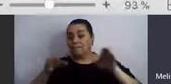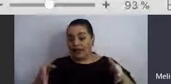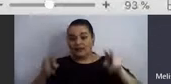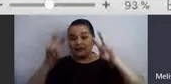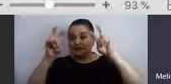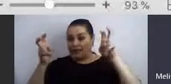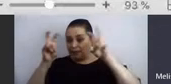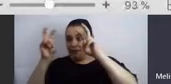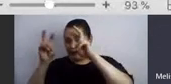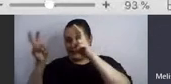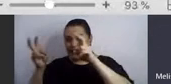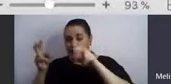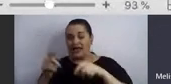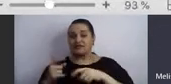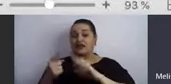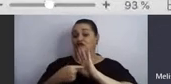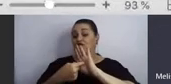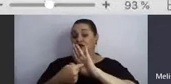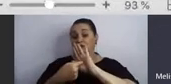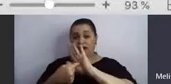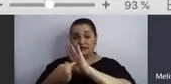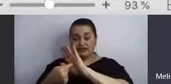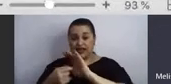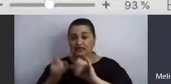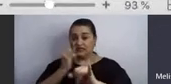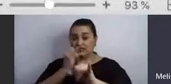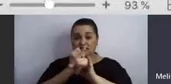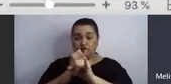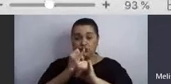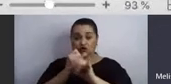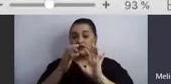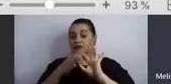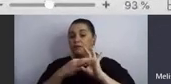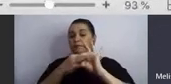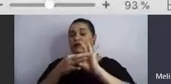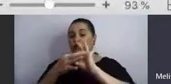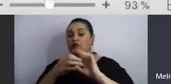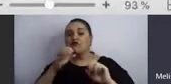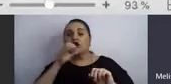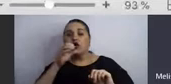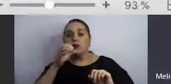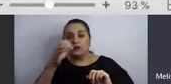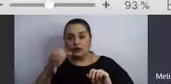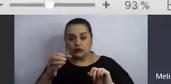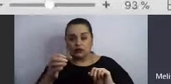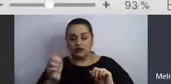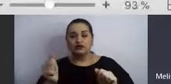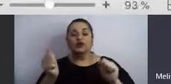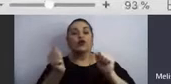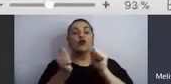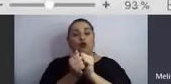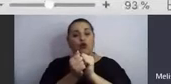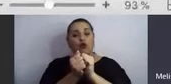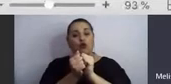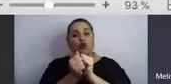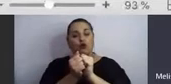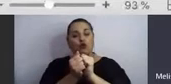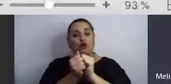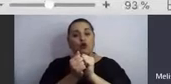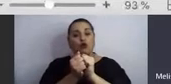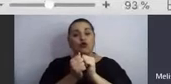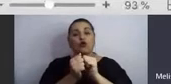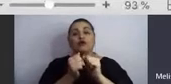lo que hicieron los representantes de las instituciones es vincular la recomendación con los, ya sea con